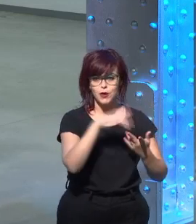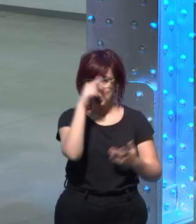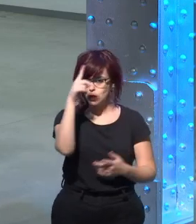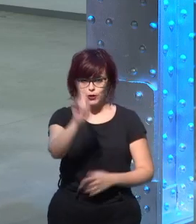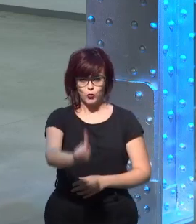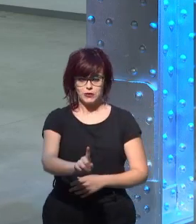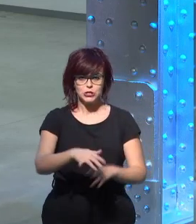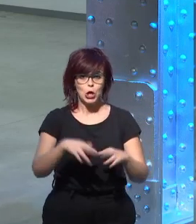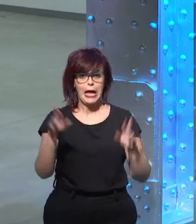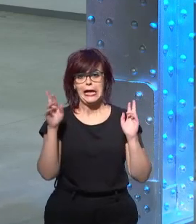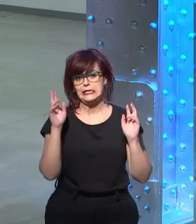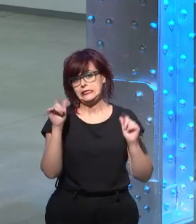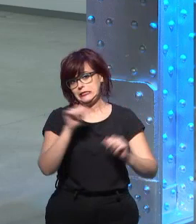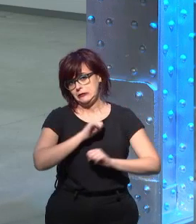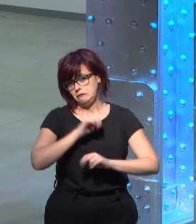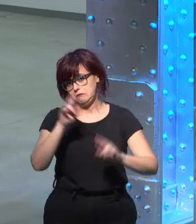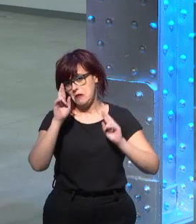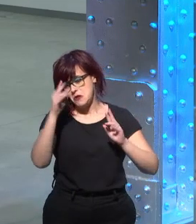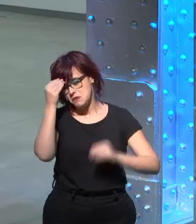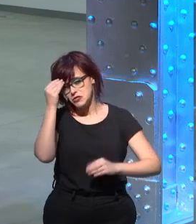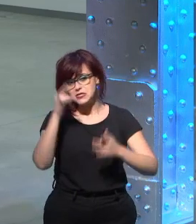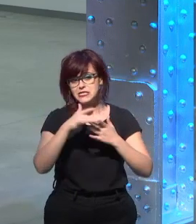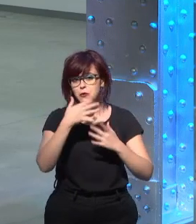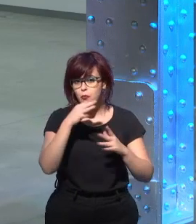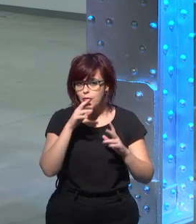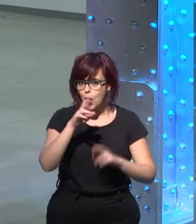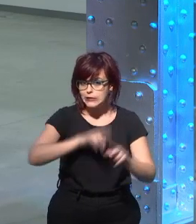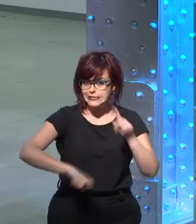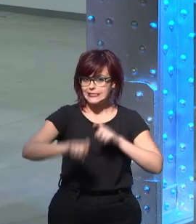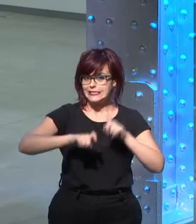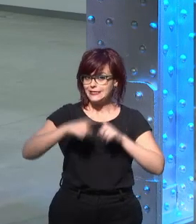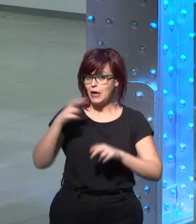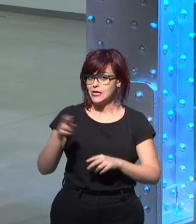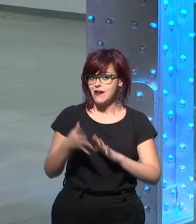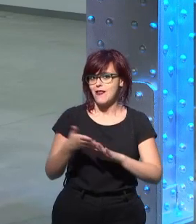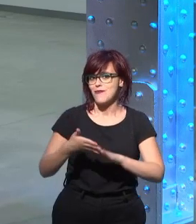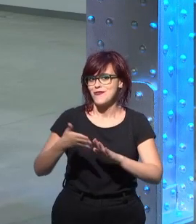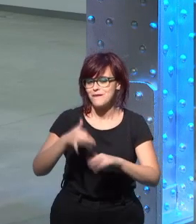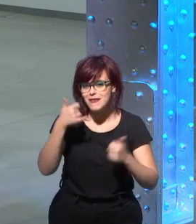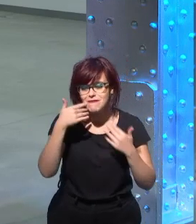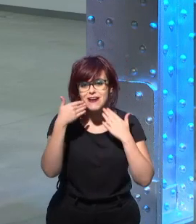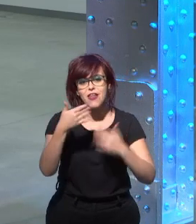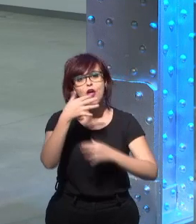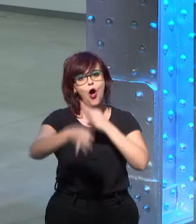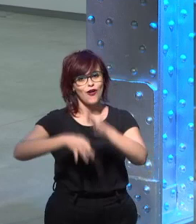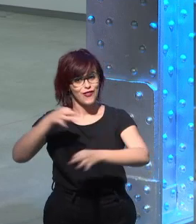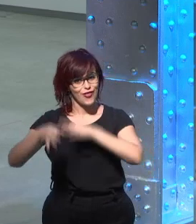preocupes, espero cumplir con el tiempo, incluso si puedo recuperarlo. Muchas gracias a los organizadores por esta oportunidad